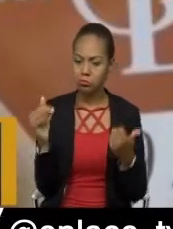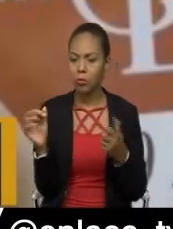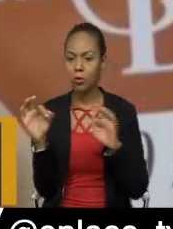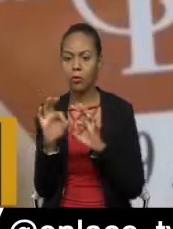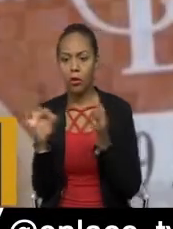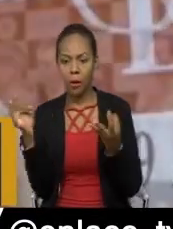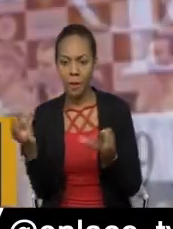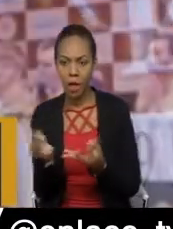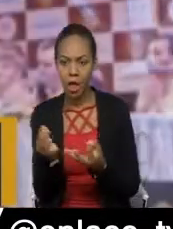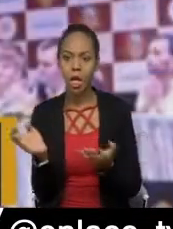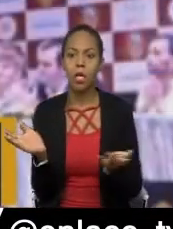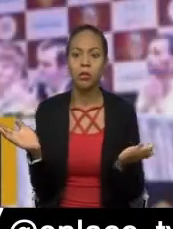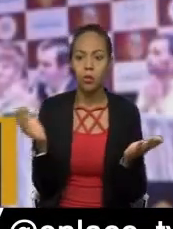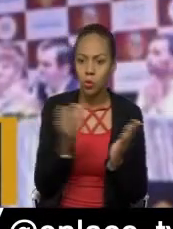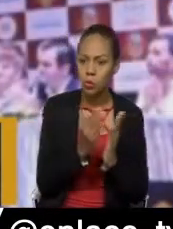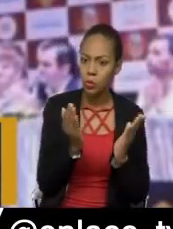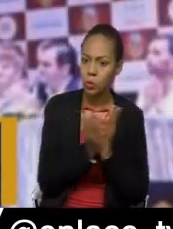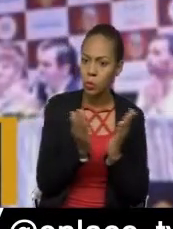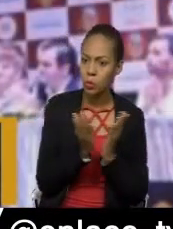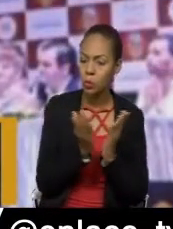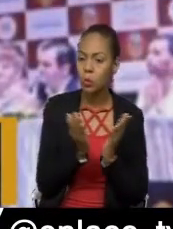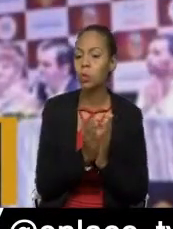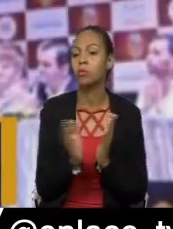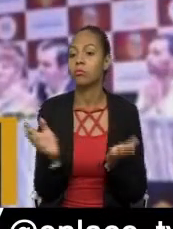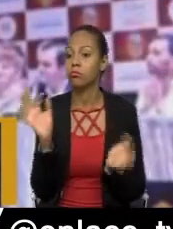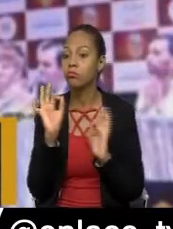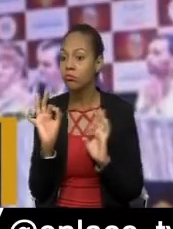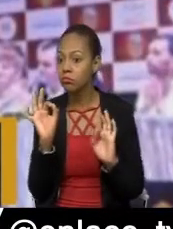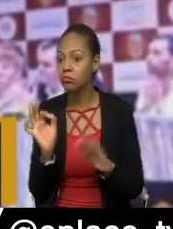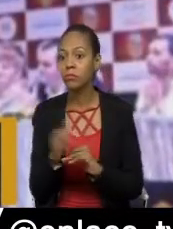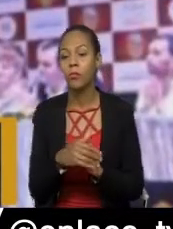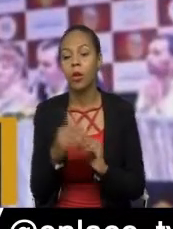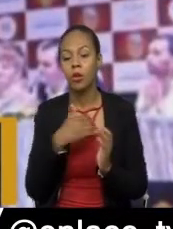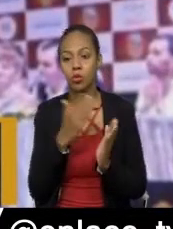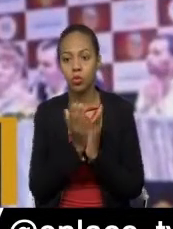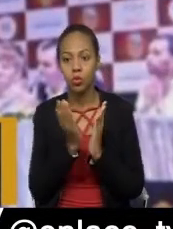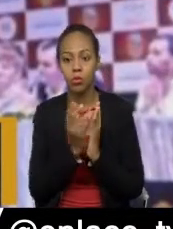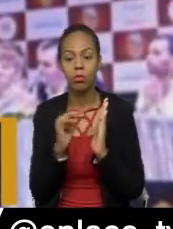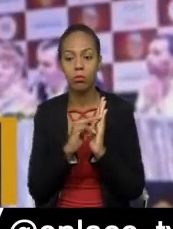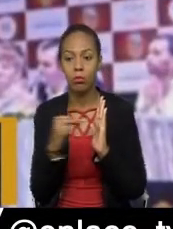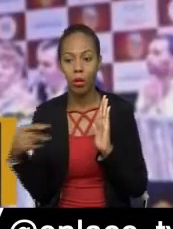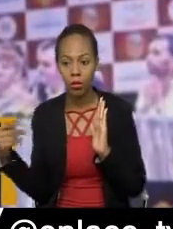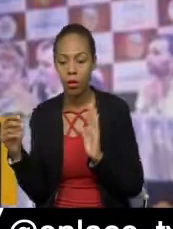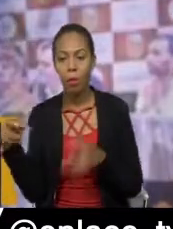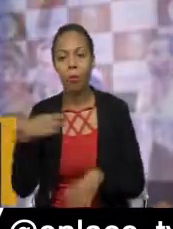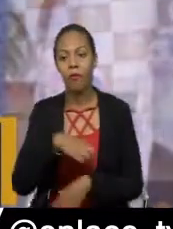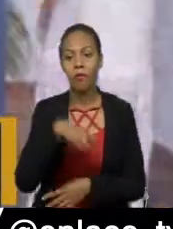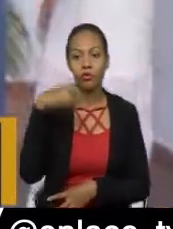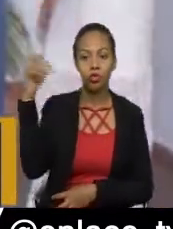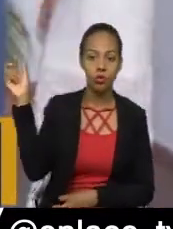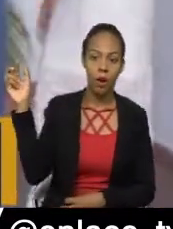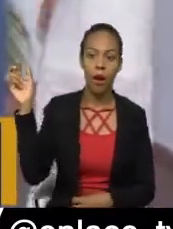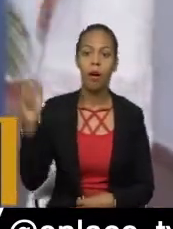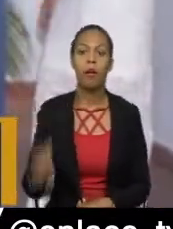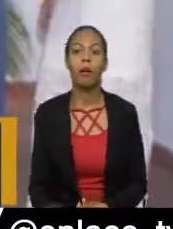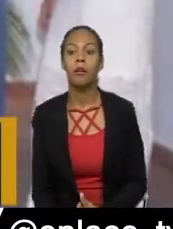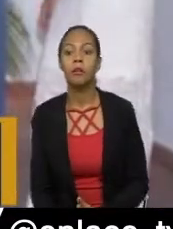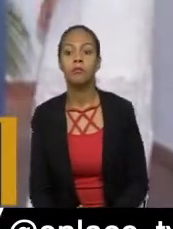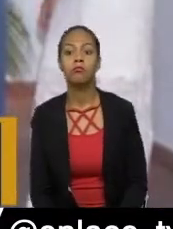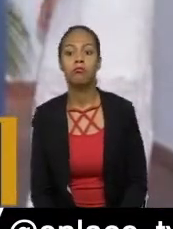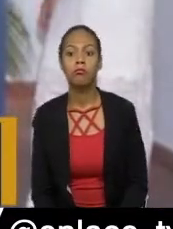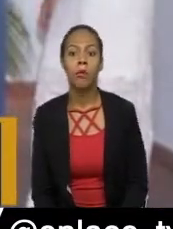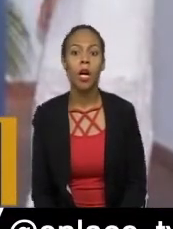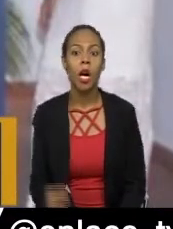su estudio, tiene que estudiar una carrera técnica, una carrera profesional, no haber